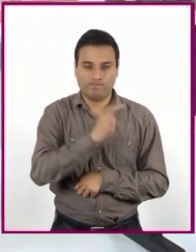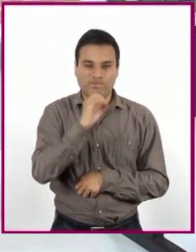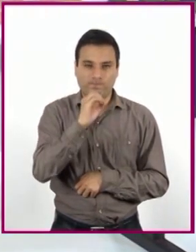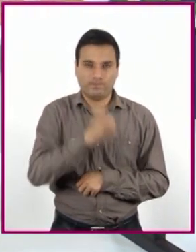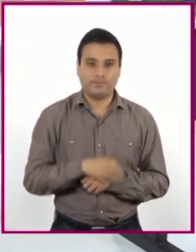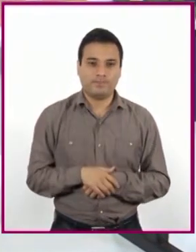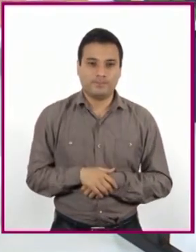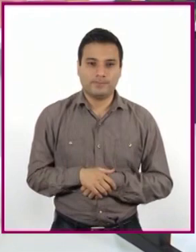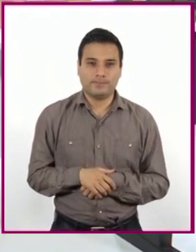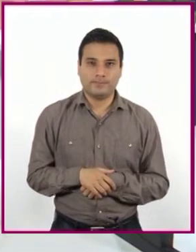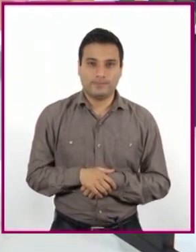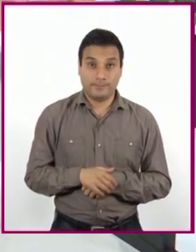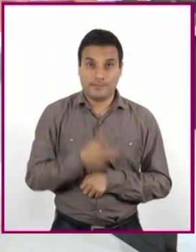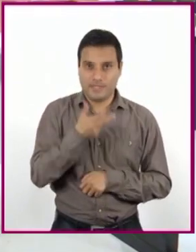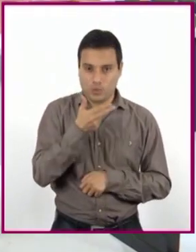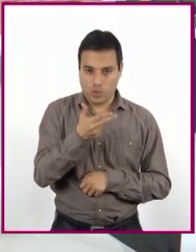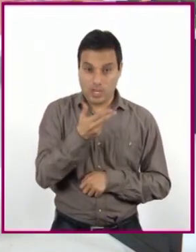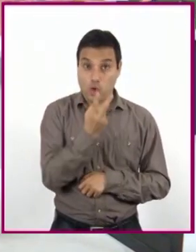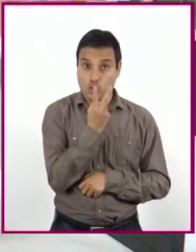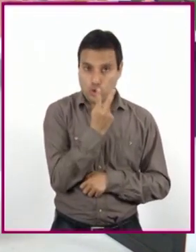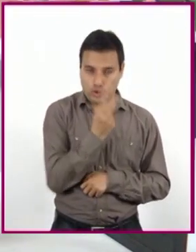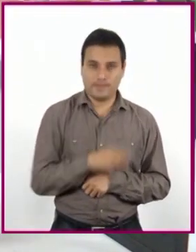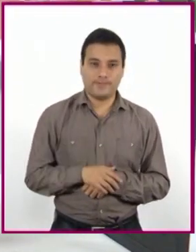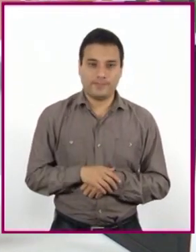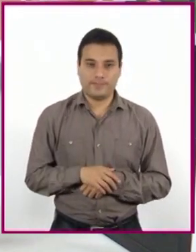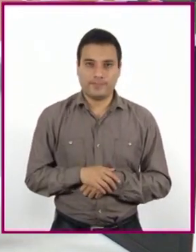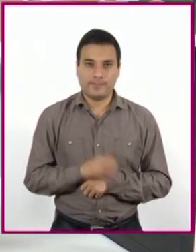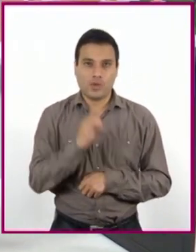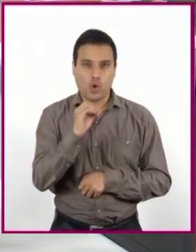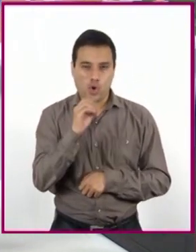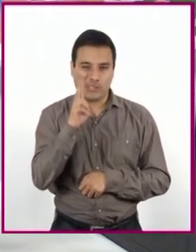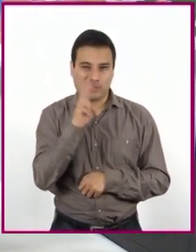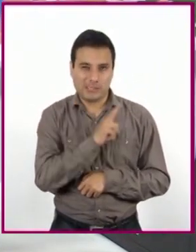2 de hidrógeno, una de oxígeno.